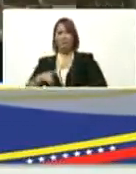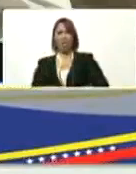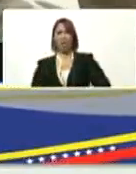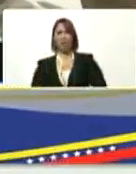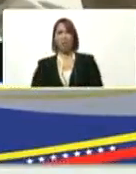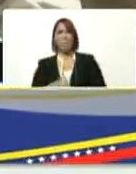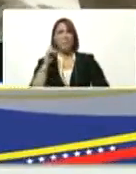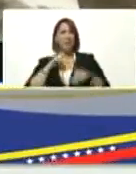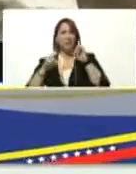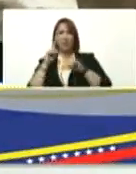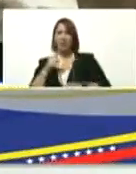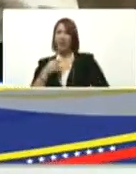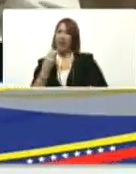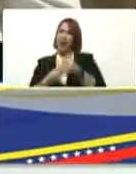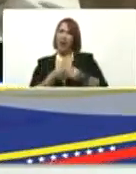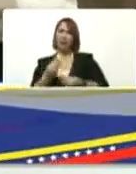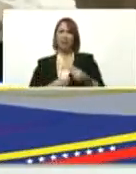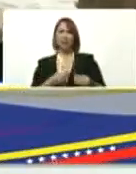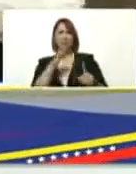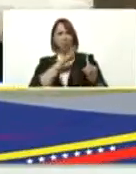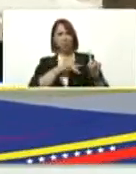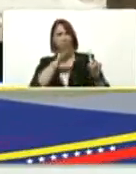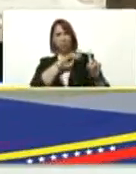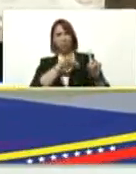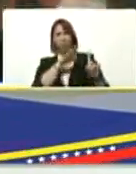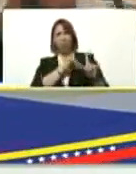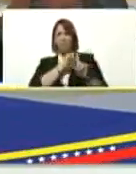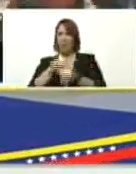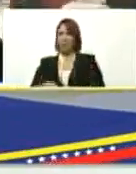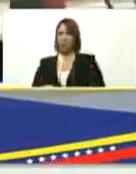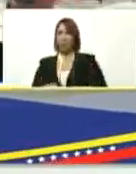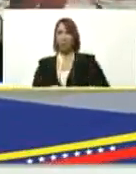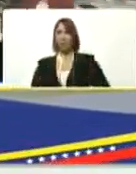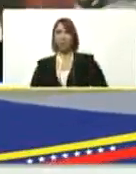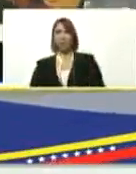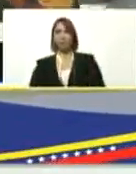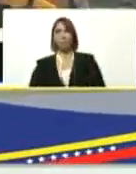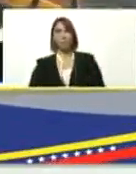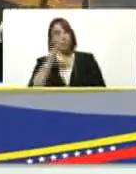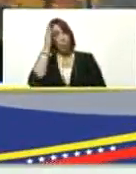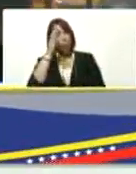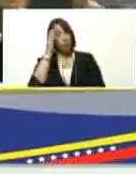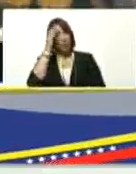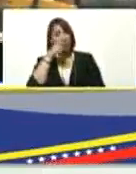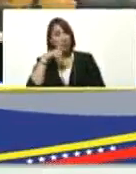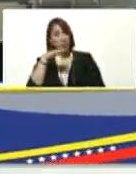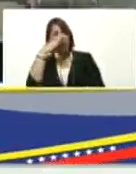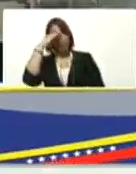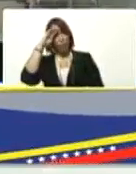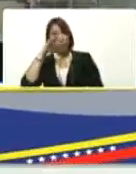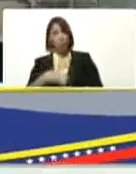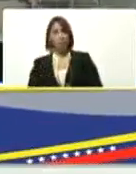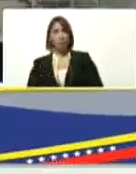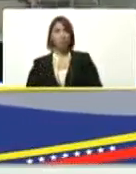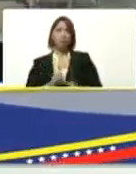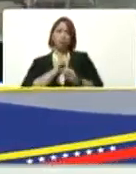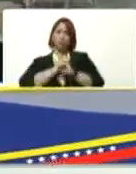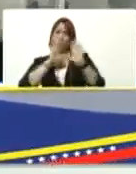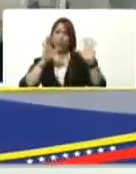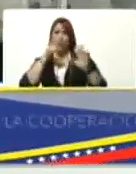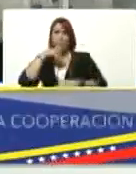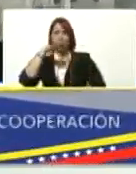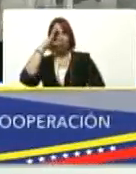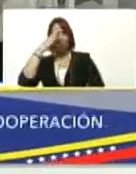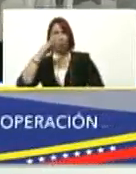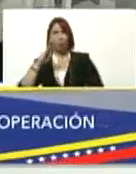horas, manipuladores derrotados, aplastados por la conciencia del pueblo de Cuba, por la claridad del pueblo de